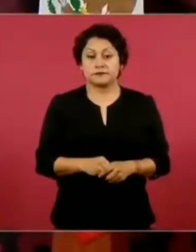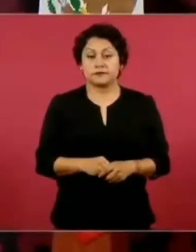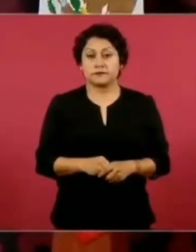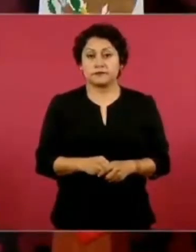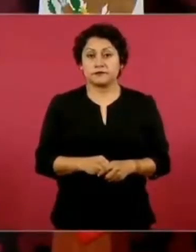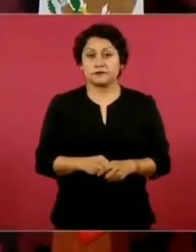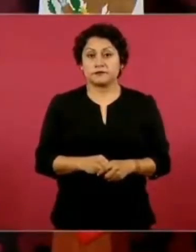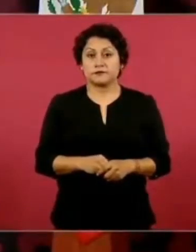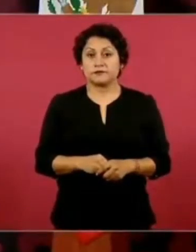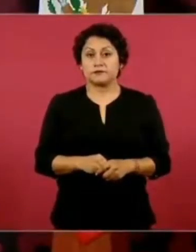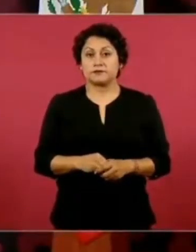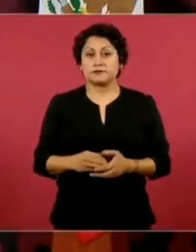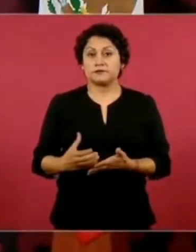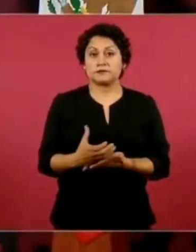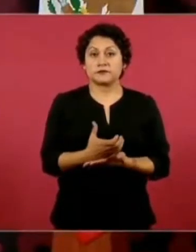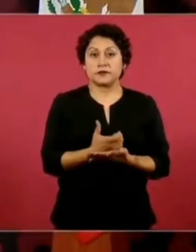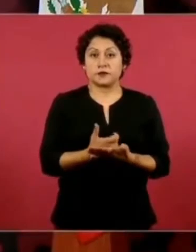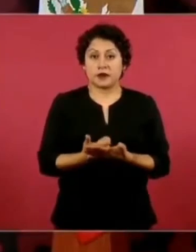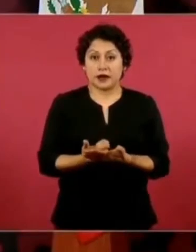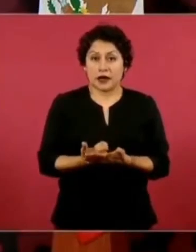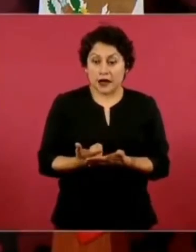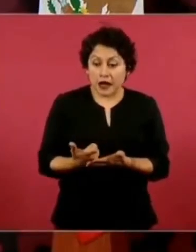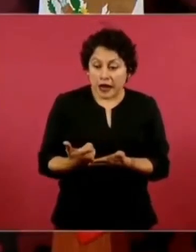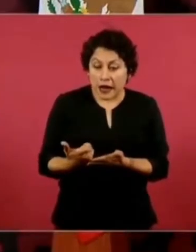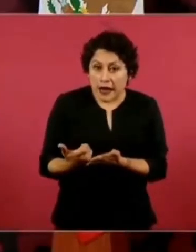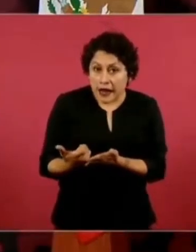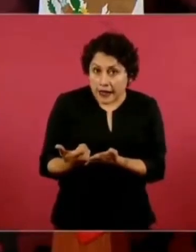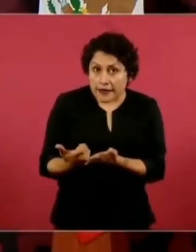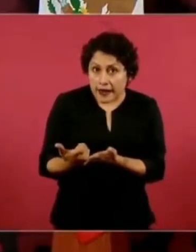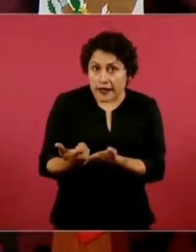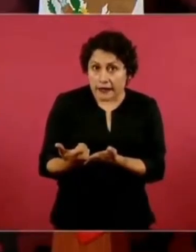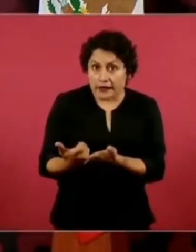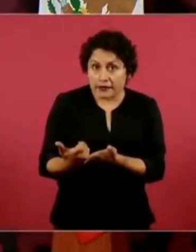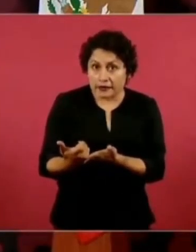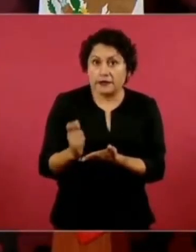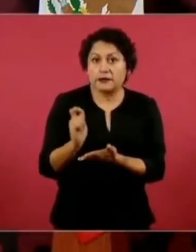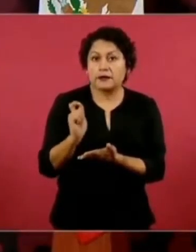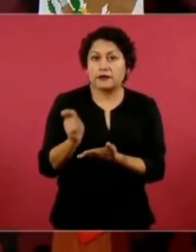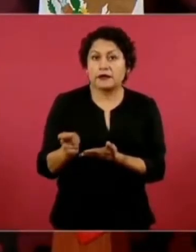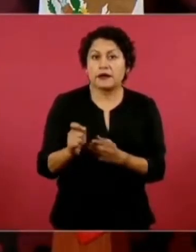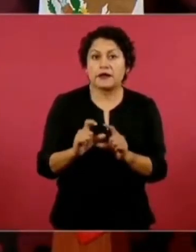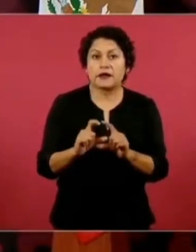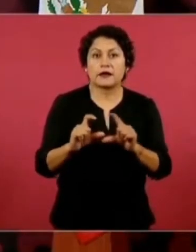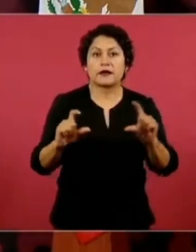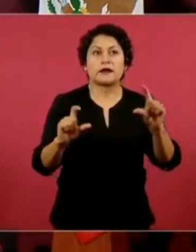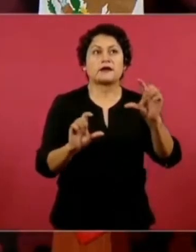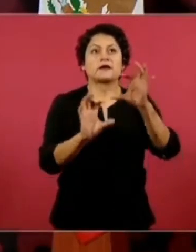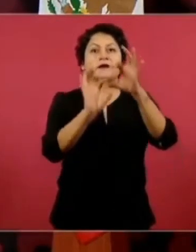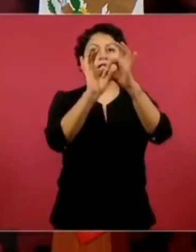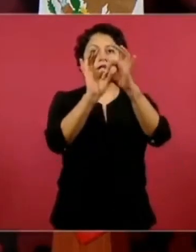podrá recibir remuneración en términos de la fracción anterior